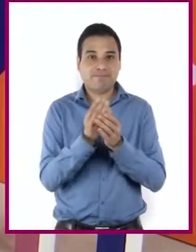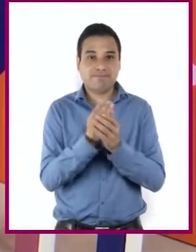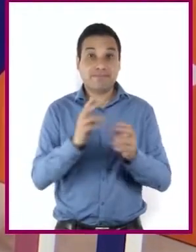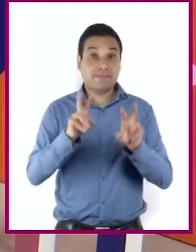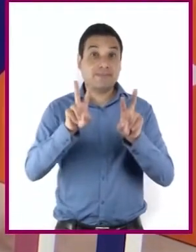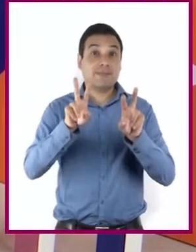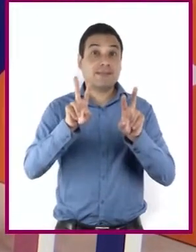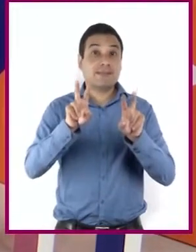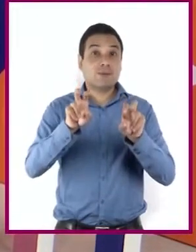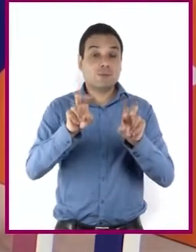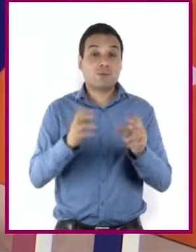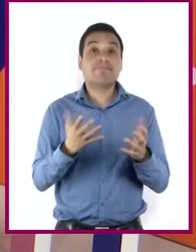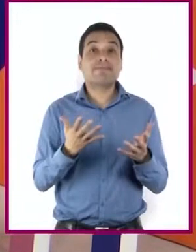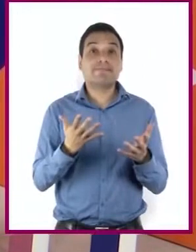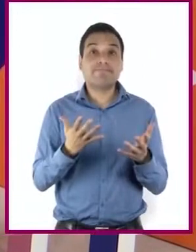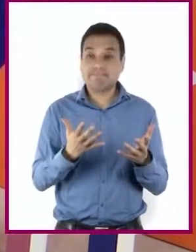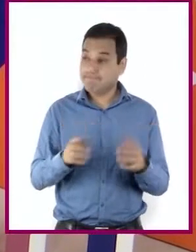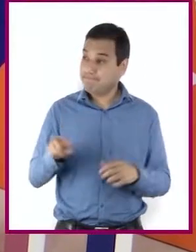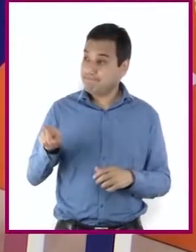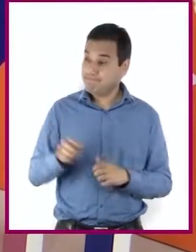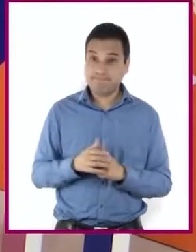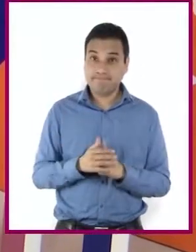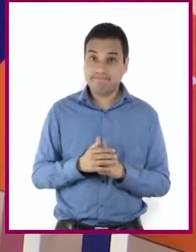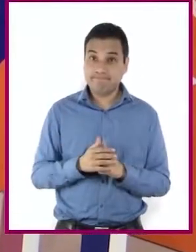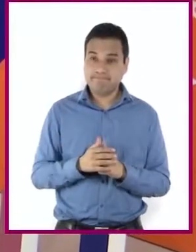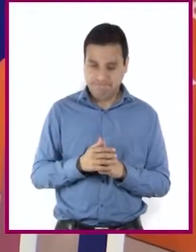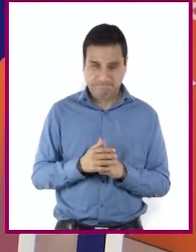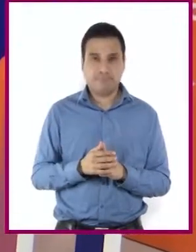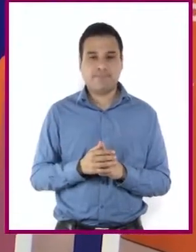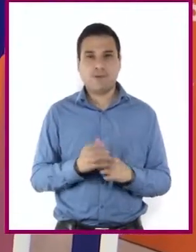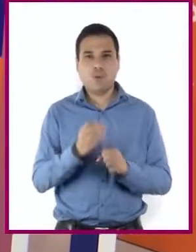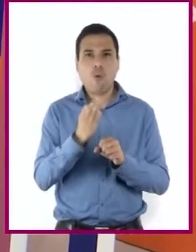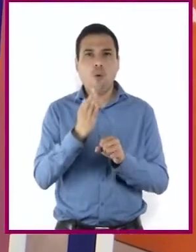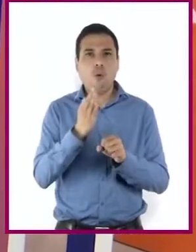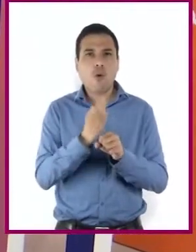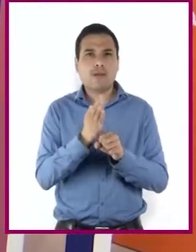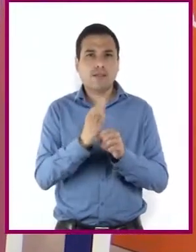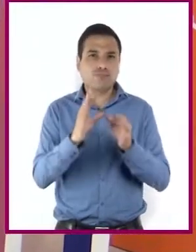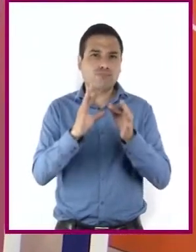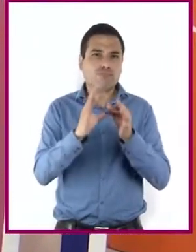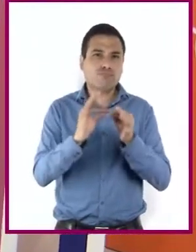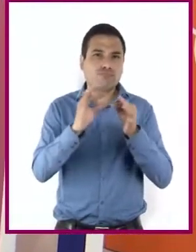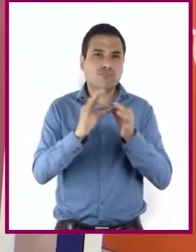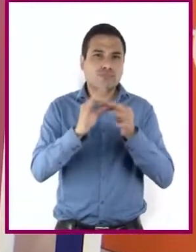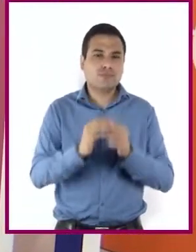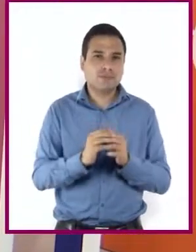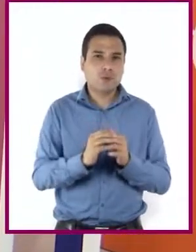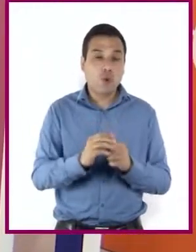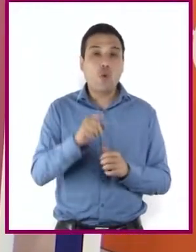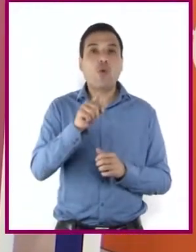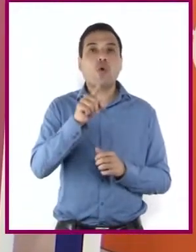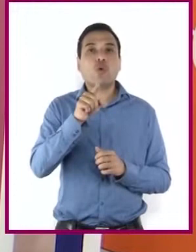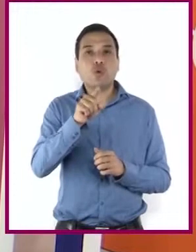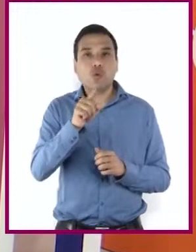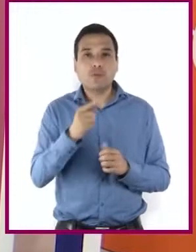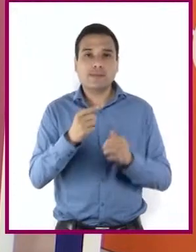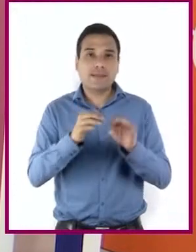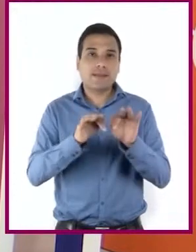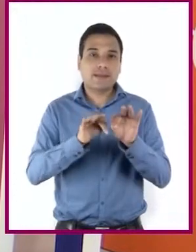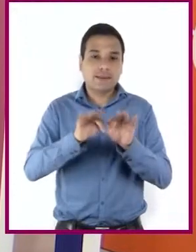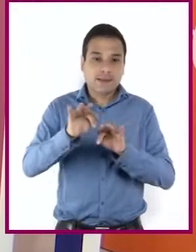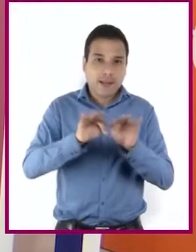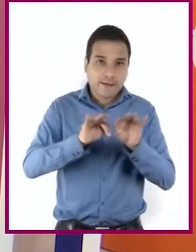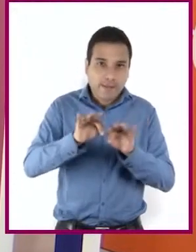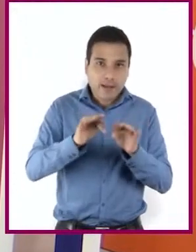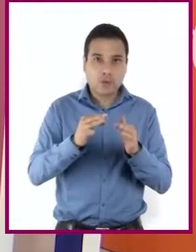título Identifico mis fortalezas y estará dedicada a hacer una autoevaluación del trabajo y aprendizaje de